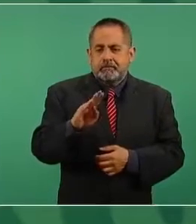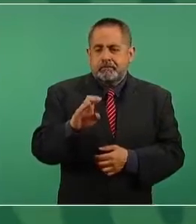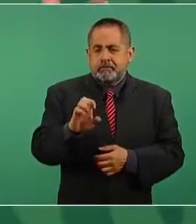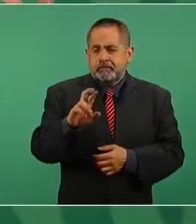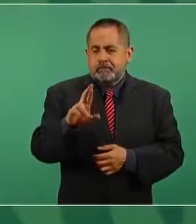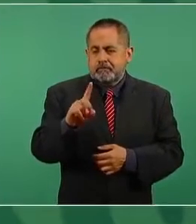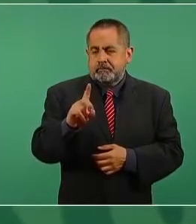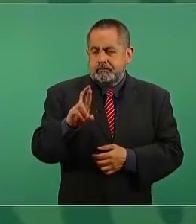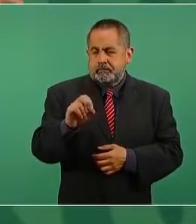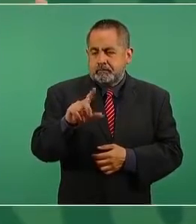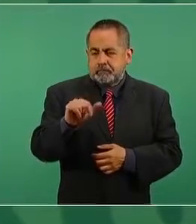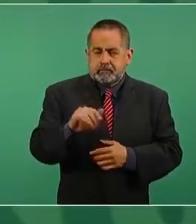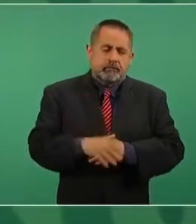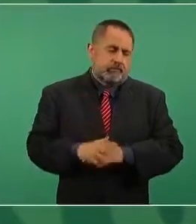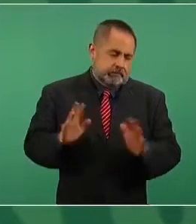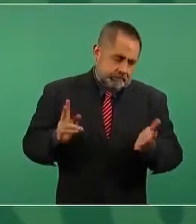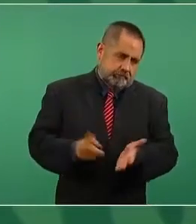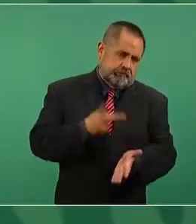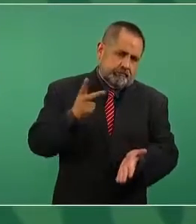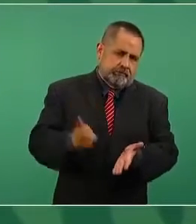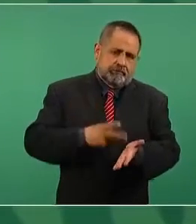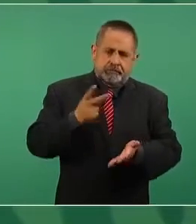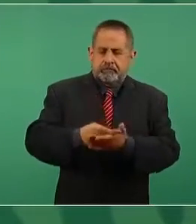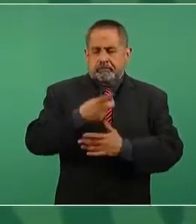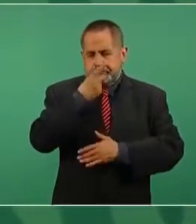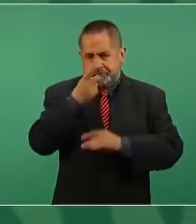pues que ya lo he dicho muchas veces,